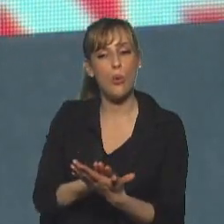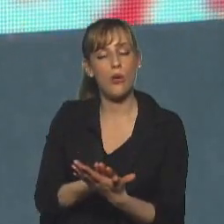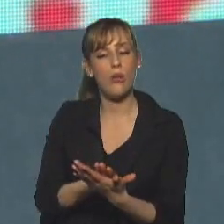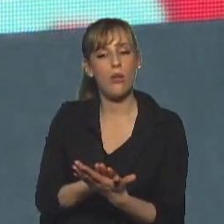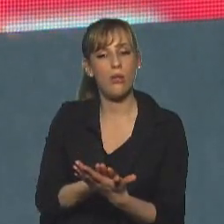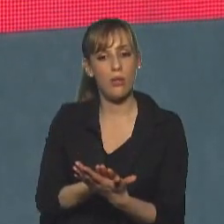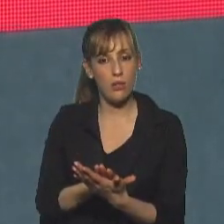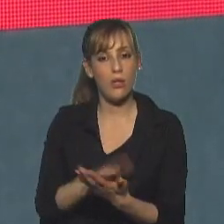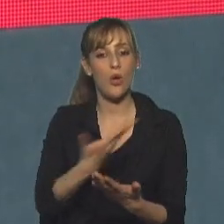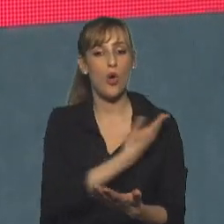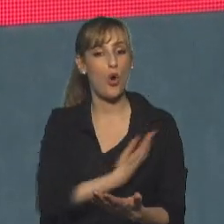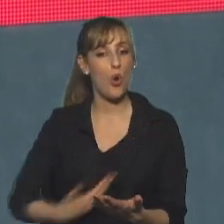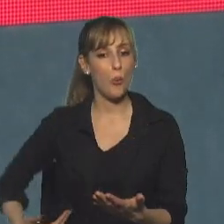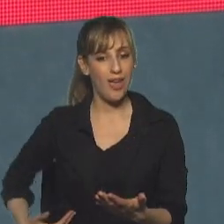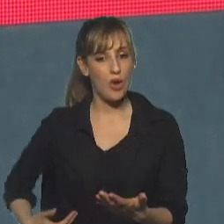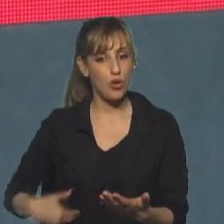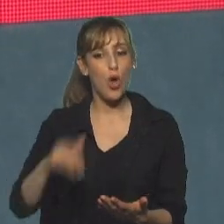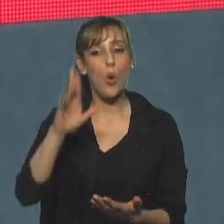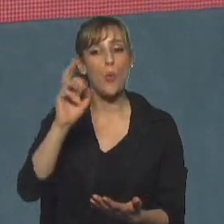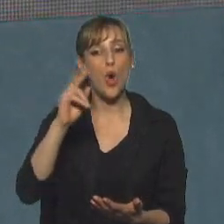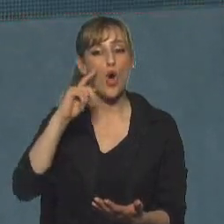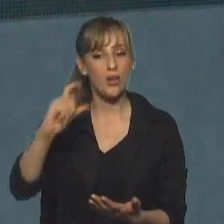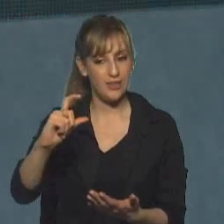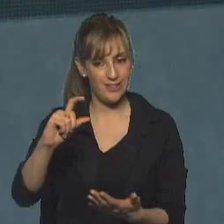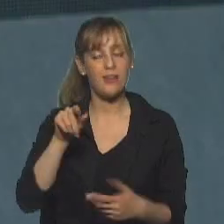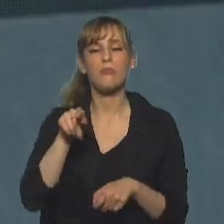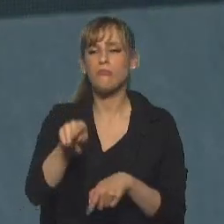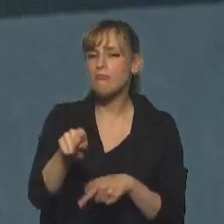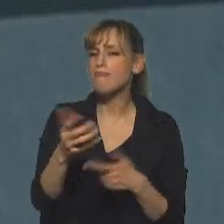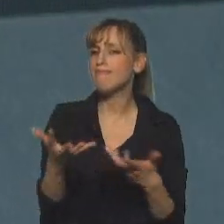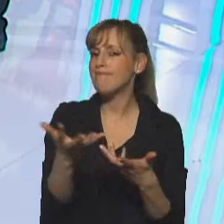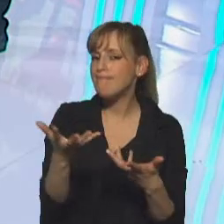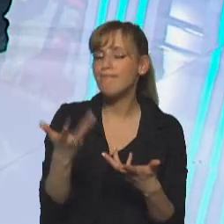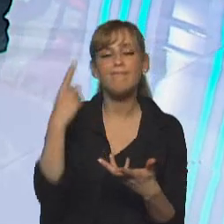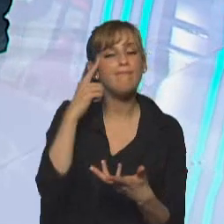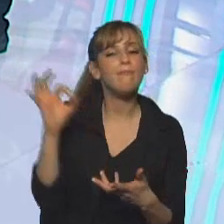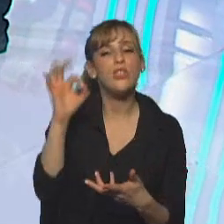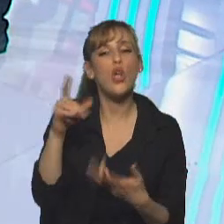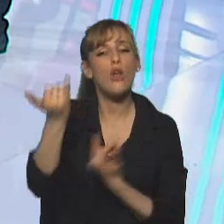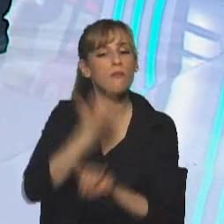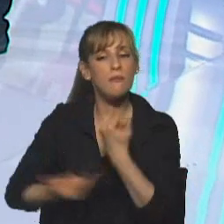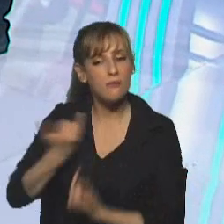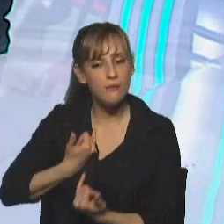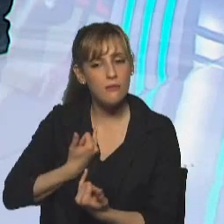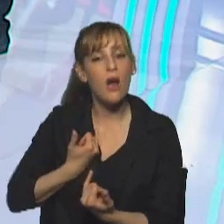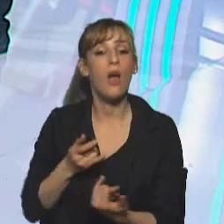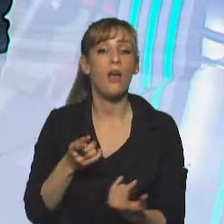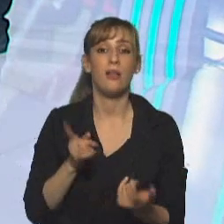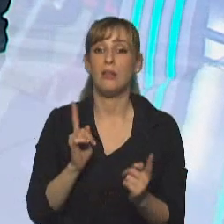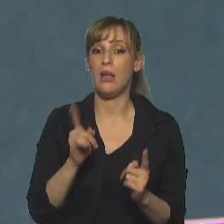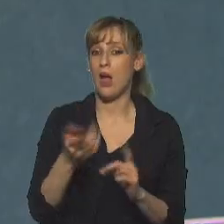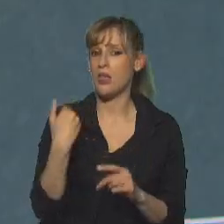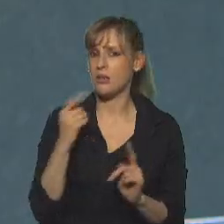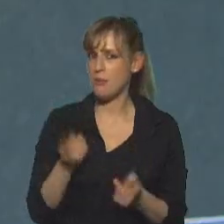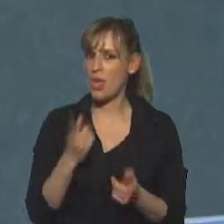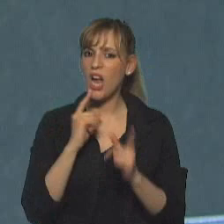el gobierno de Gabriel Boric. Vos competiste con él en las primarias de Apruebo de Dignidad. También has tenido tus críticas al rumbo.